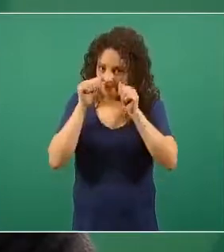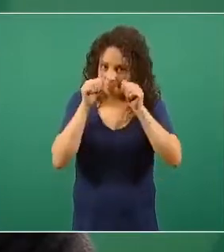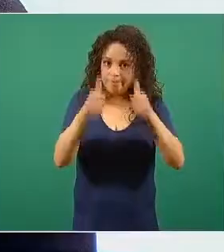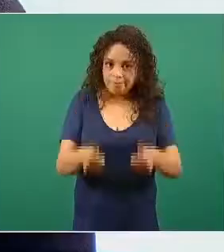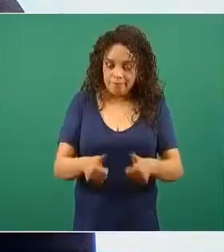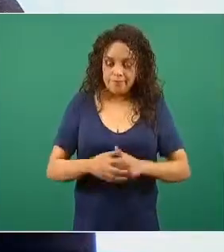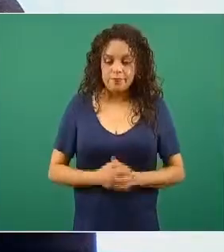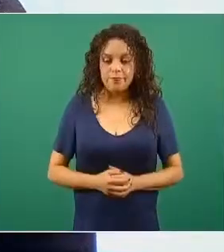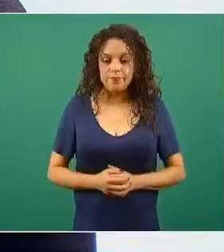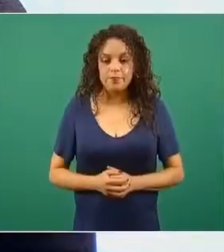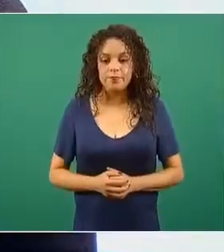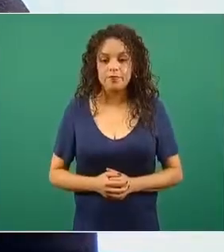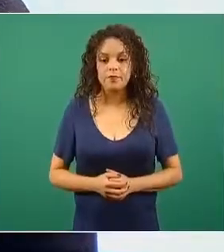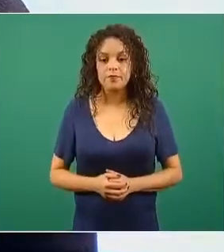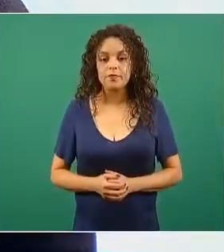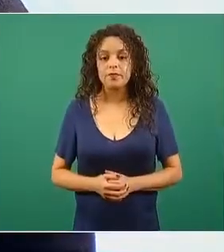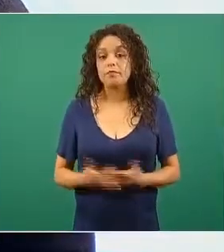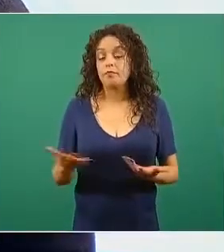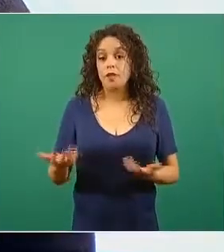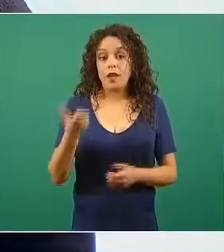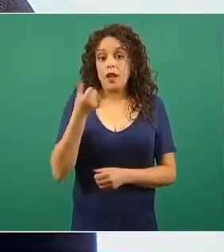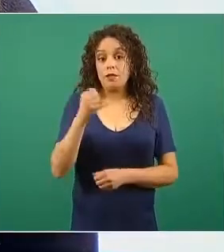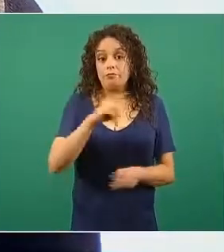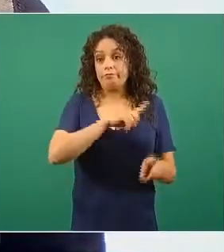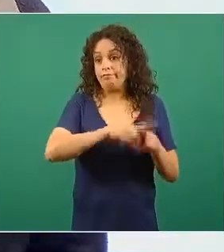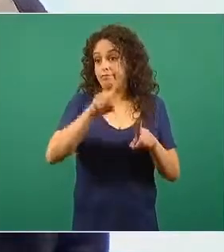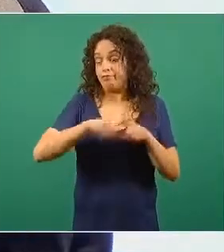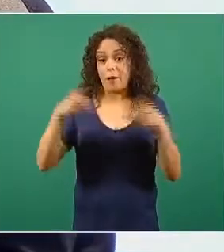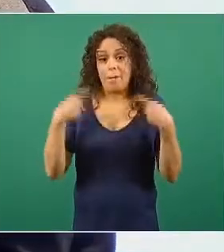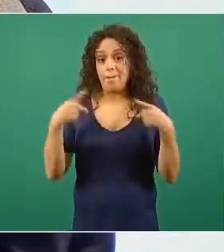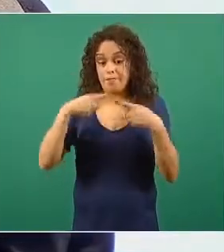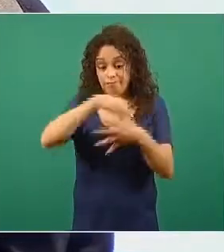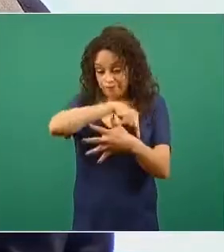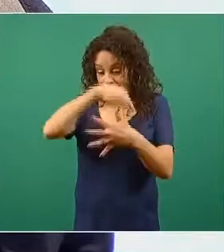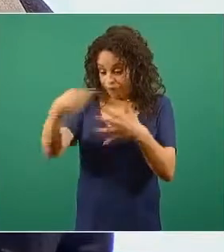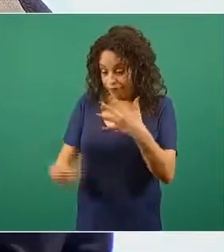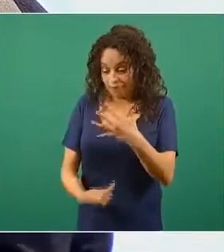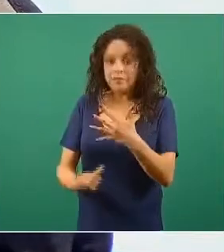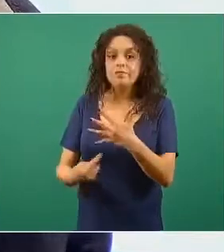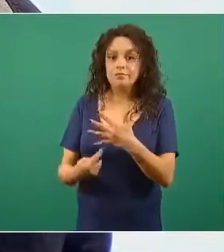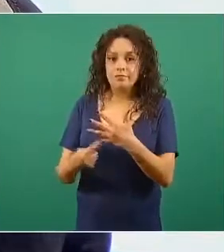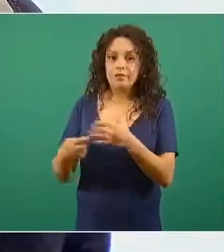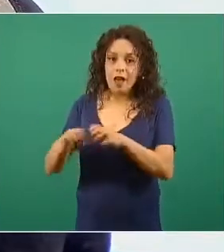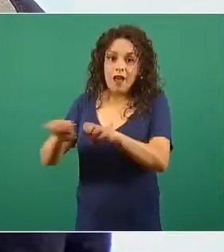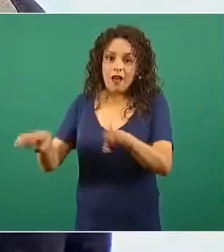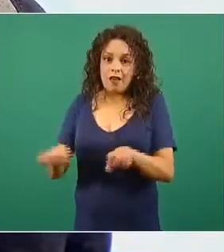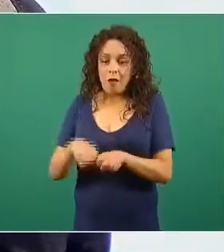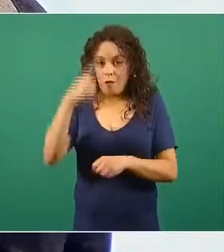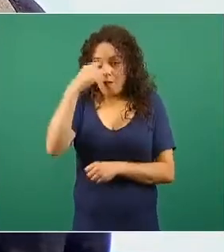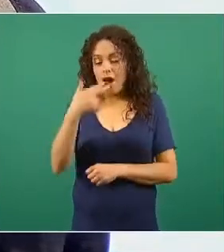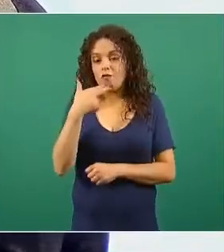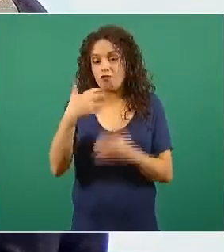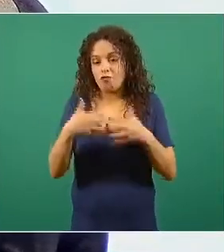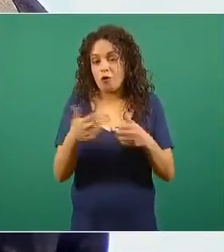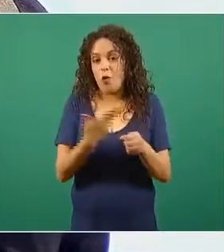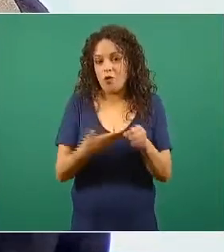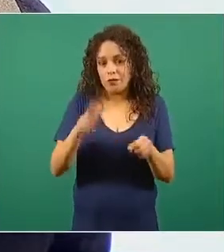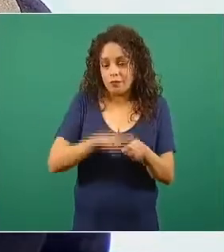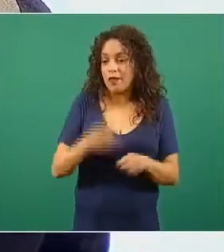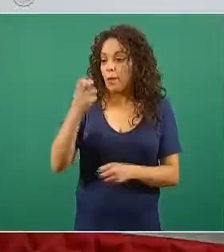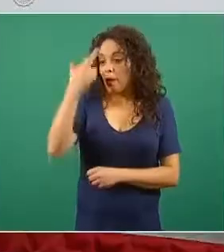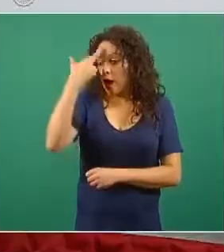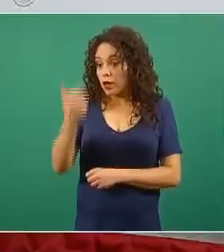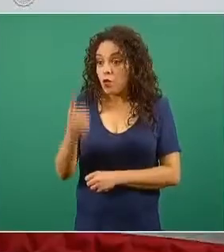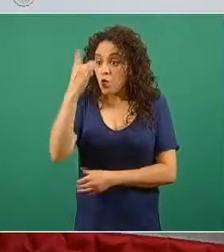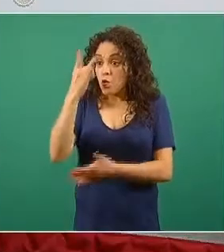En su momento son toda una serie de personas que integran. Entonces, lo mismo se extrapola un poco para efectos de lo que es por qué se vacuna